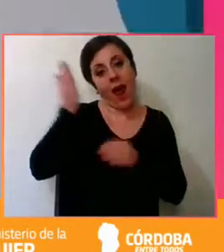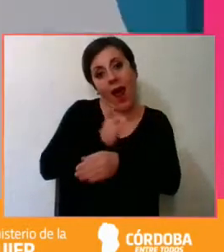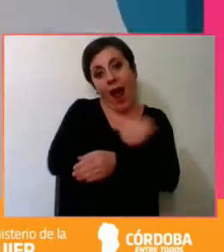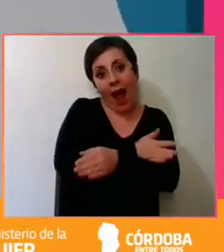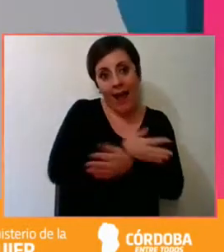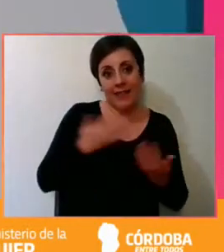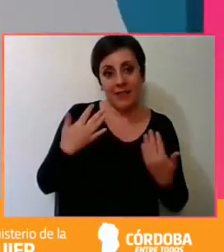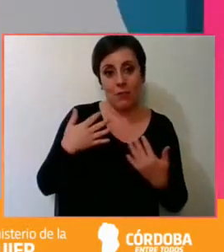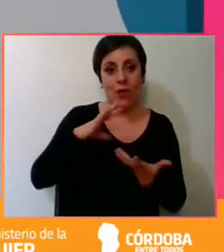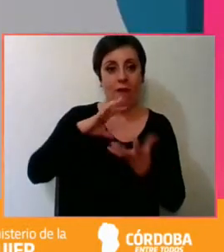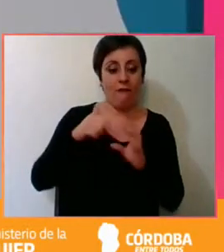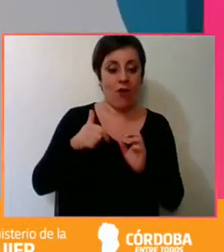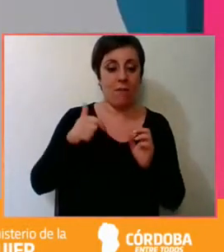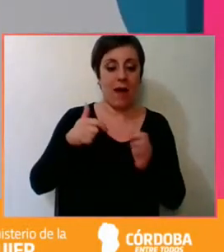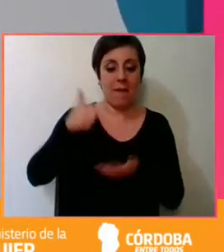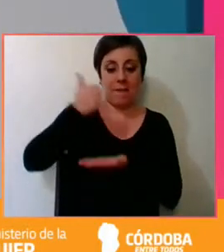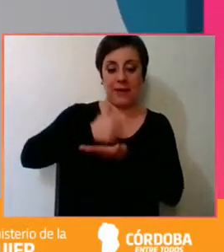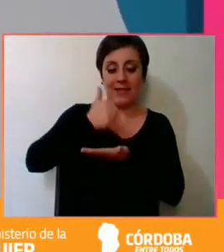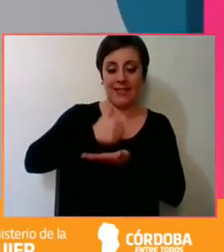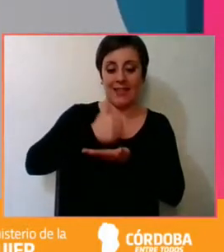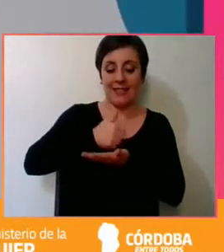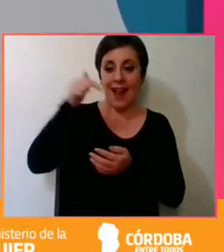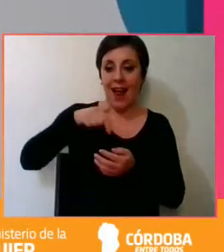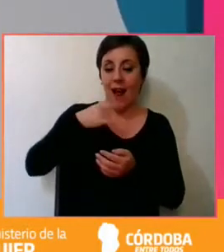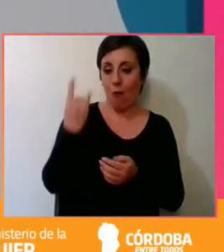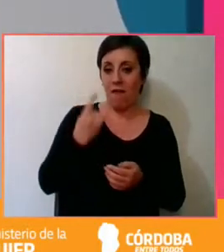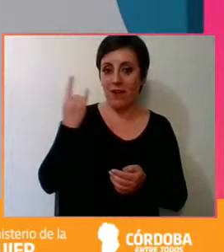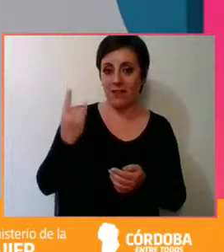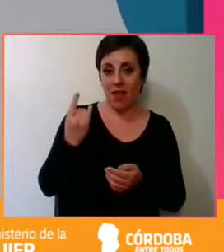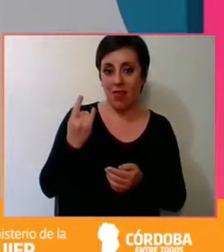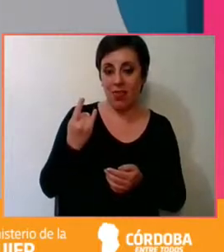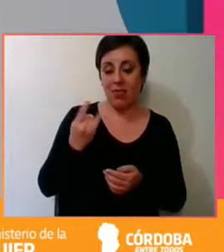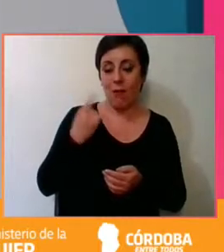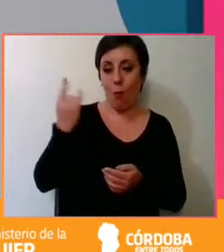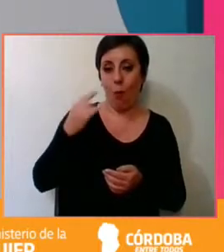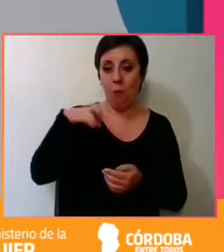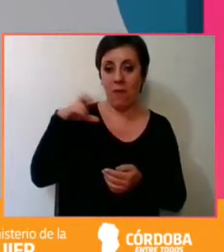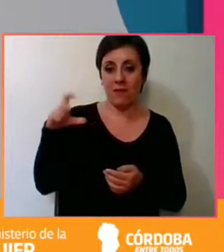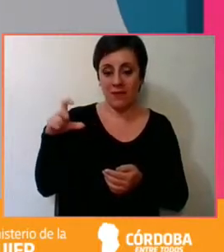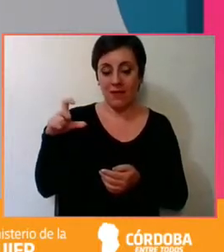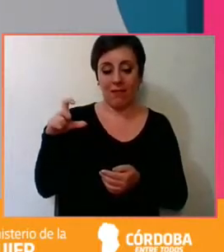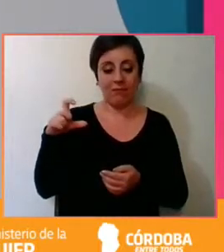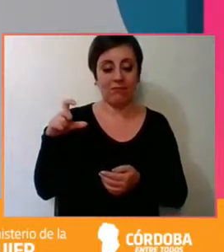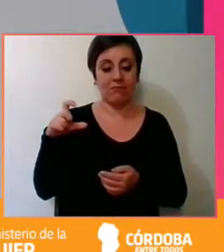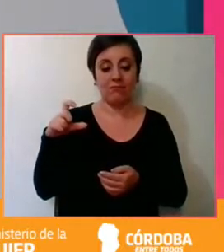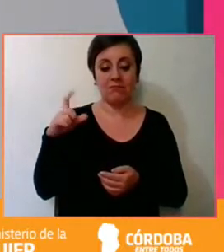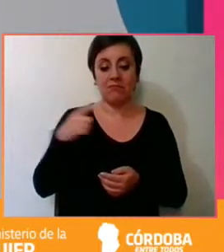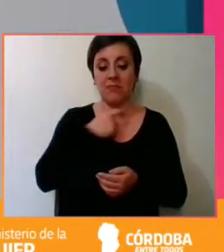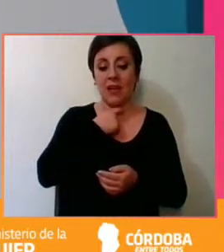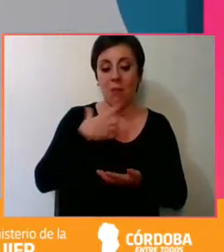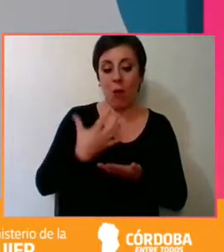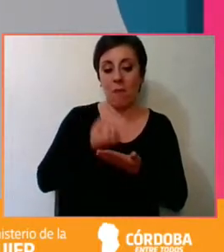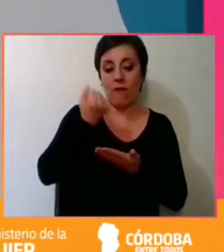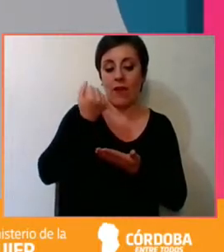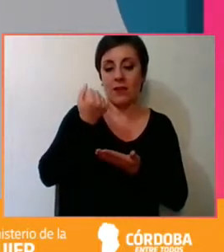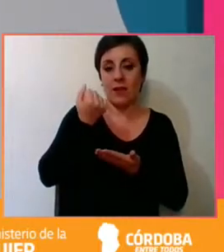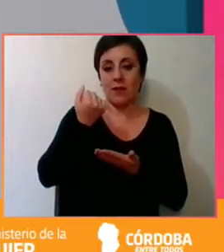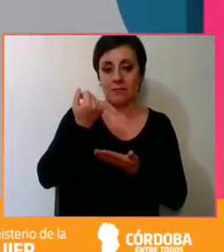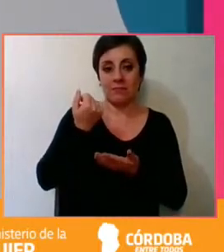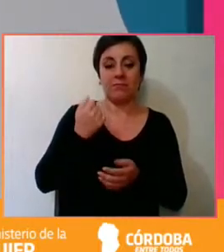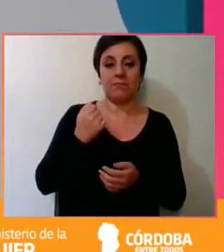manera presencial, lo hacíamos en la Universidad Provincial de Córdoba, y queremos aprovechar y destacar